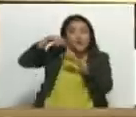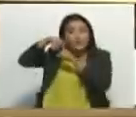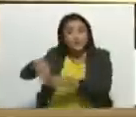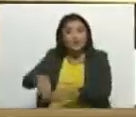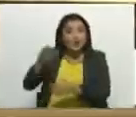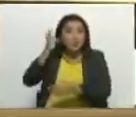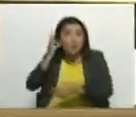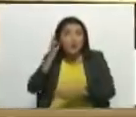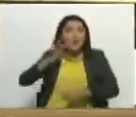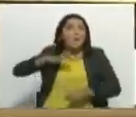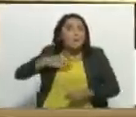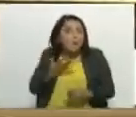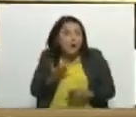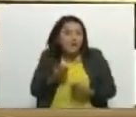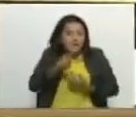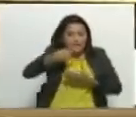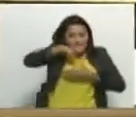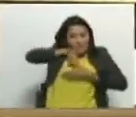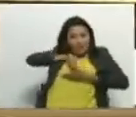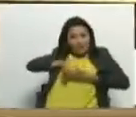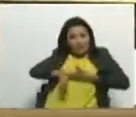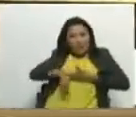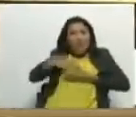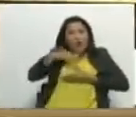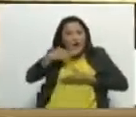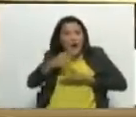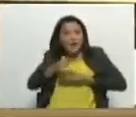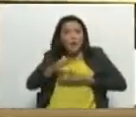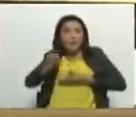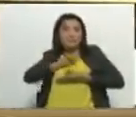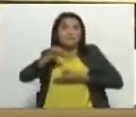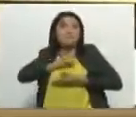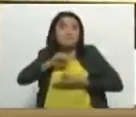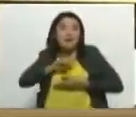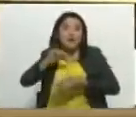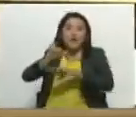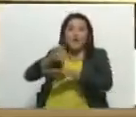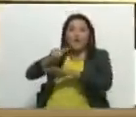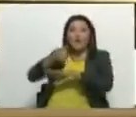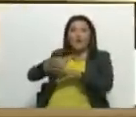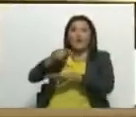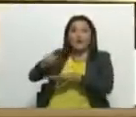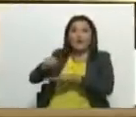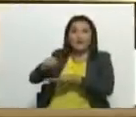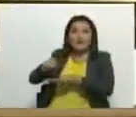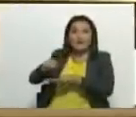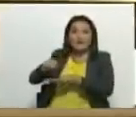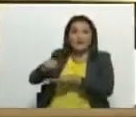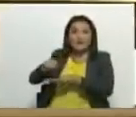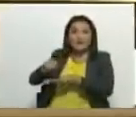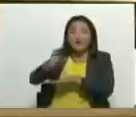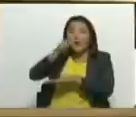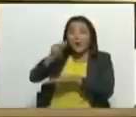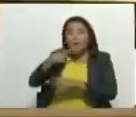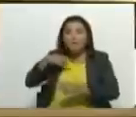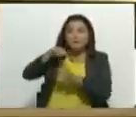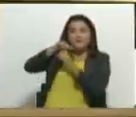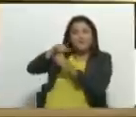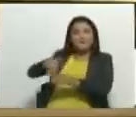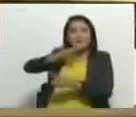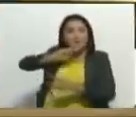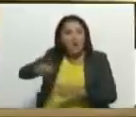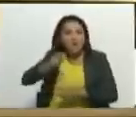discriminatorio que ese comentario puede tener. Pero una persona que exprese tanto odio hacia lo femenino,